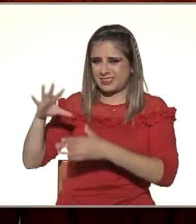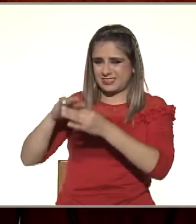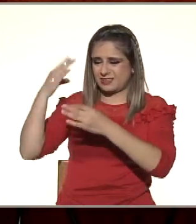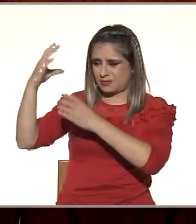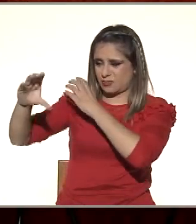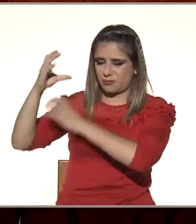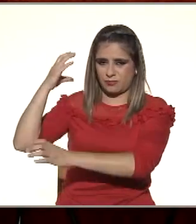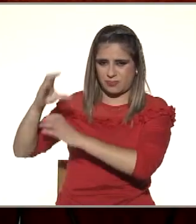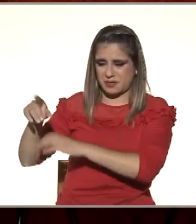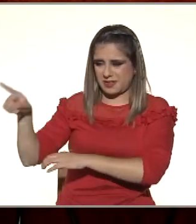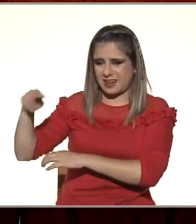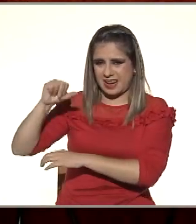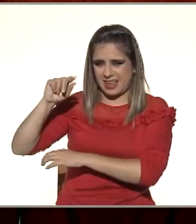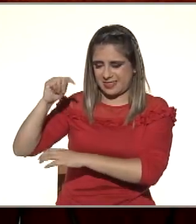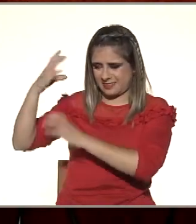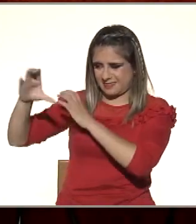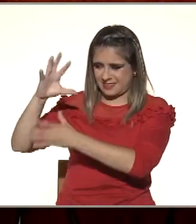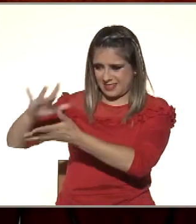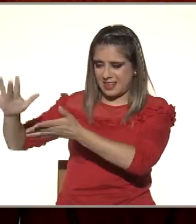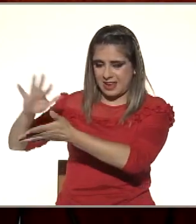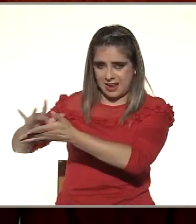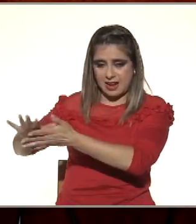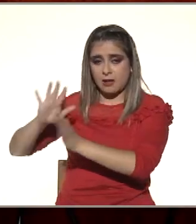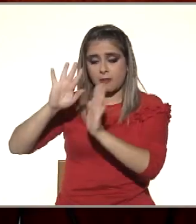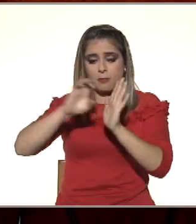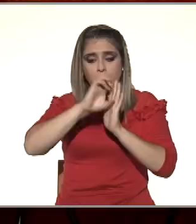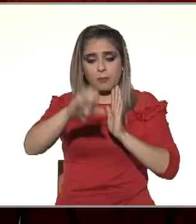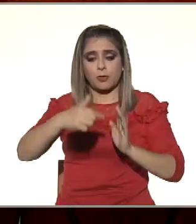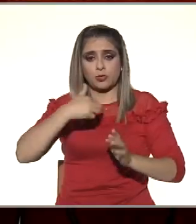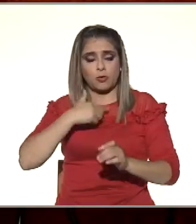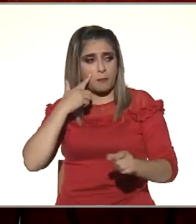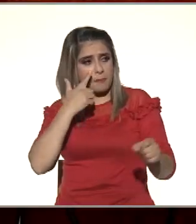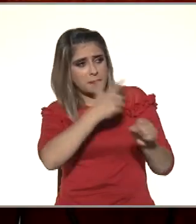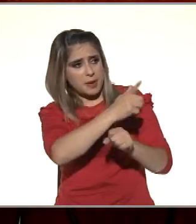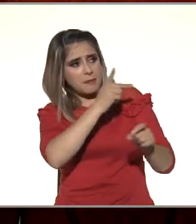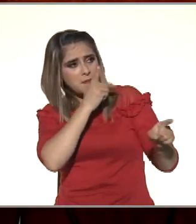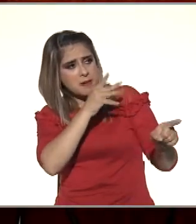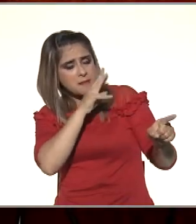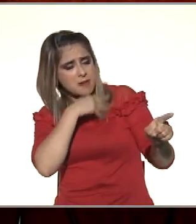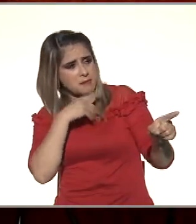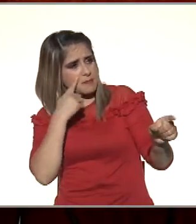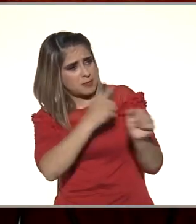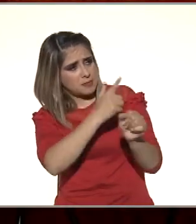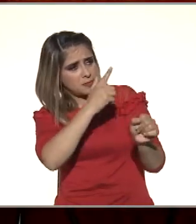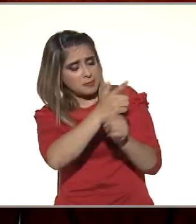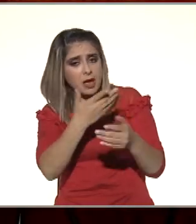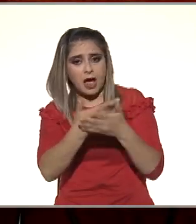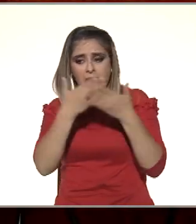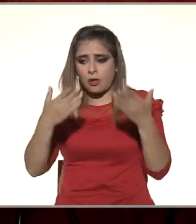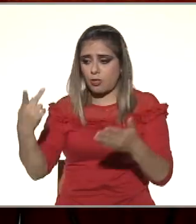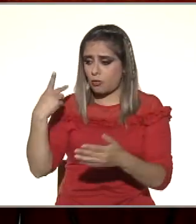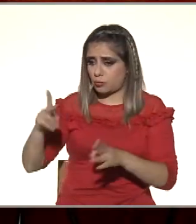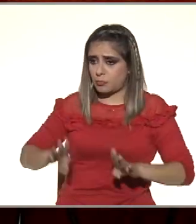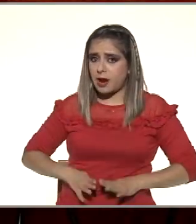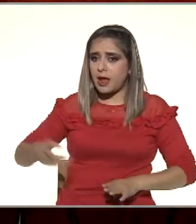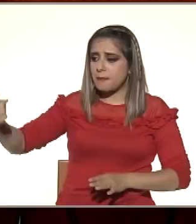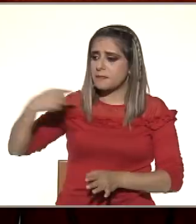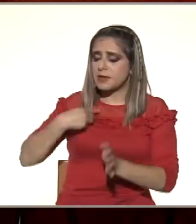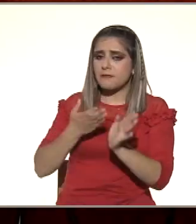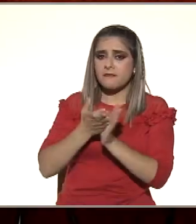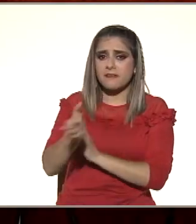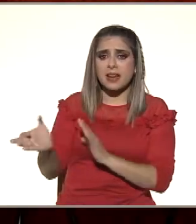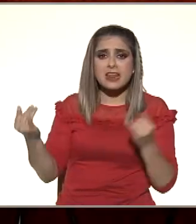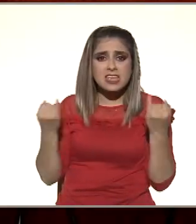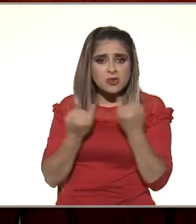de Nati, porque decía, yo identifico esto de mis papás, ahora identifico que mi pareja me ha sido infiel y ahora yo me